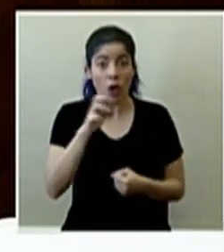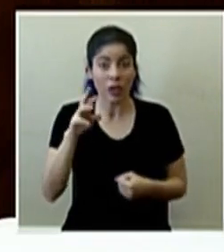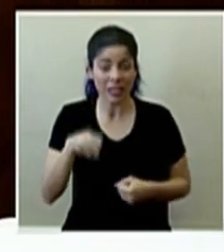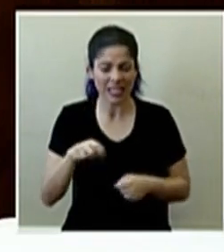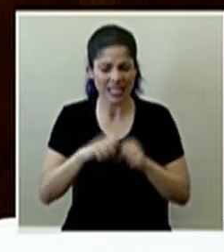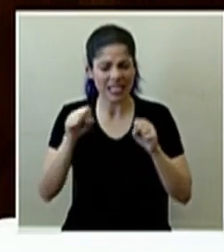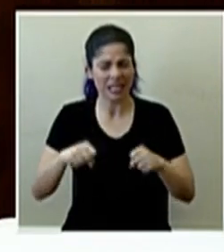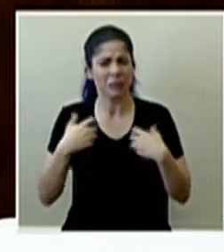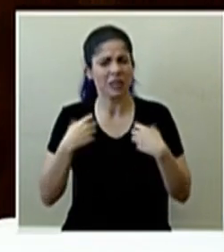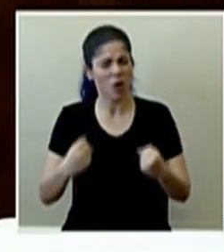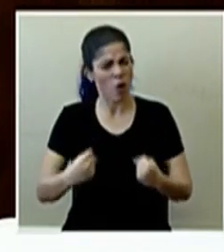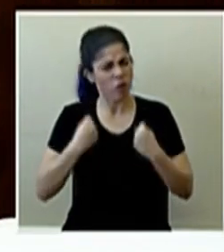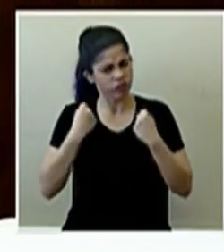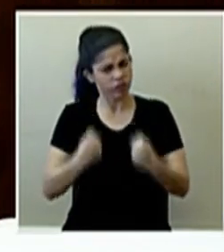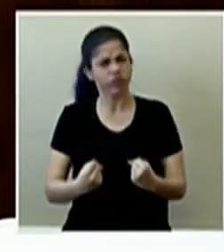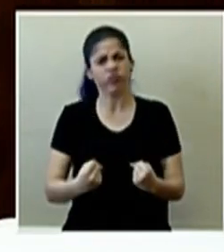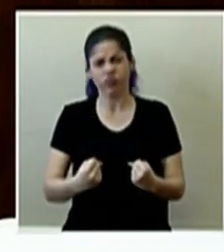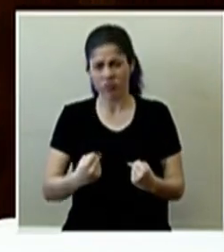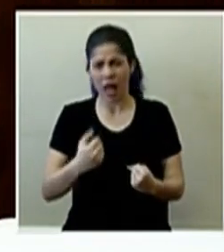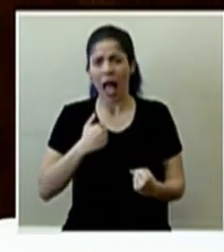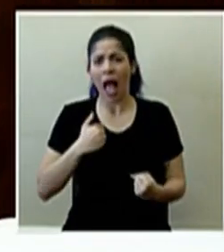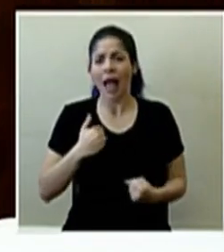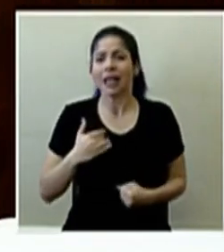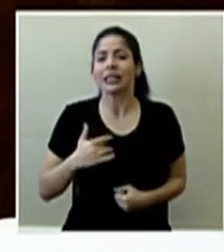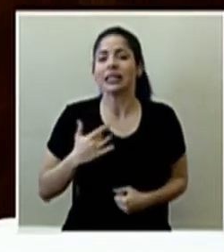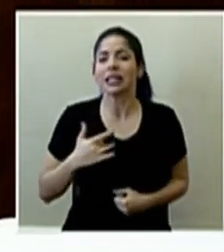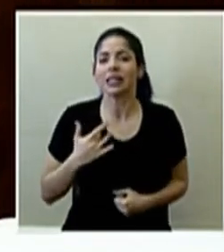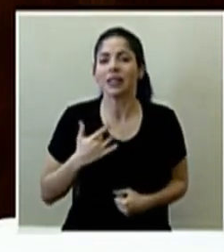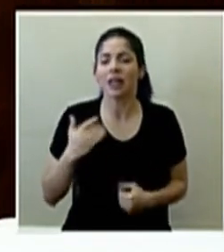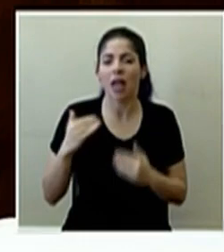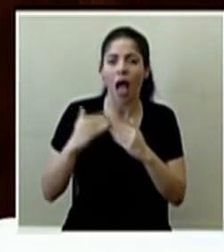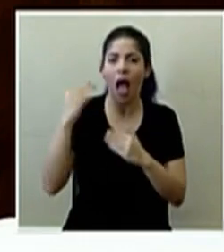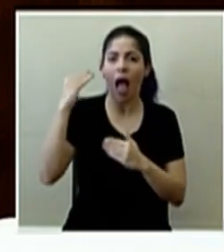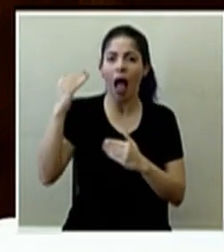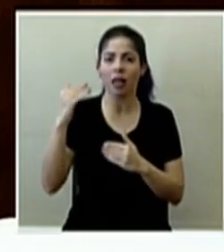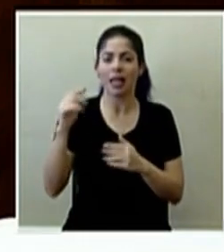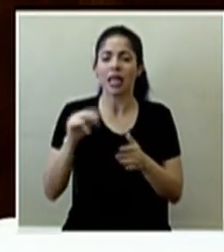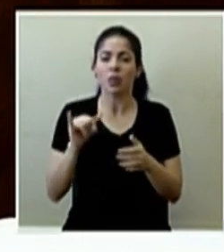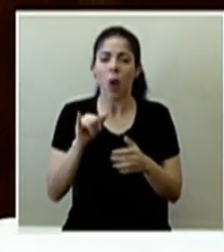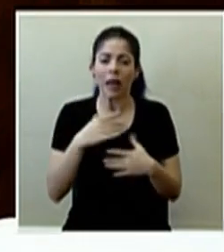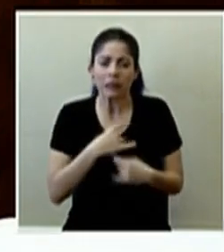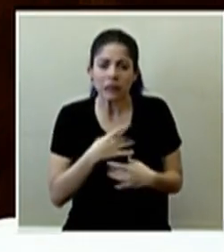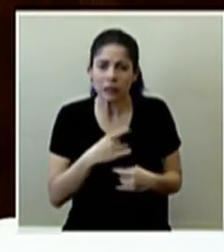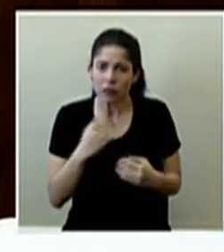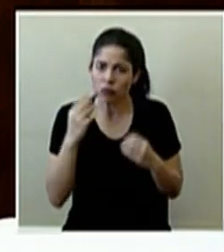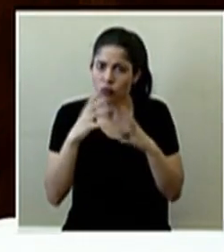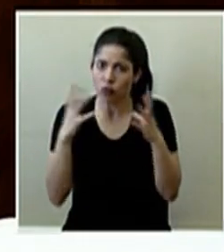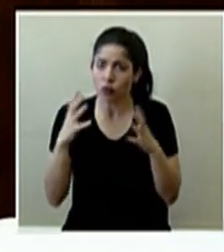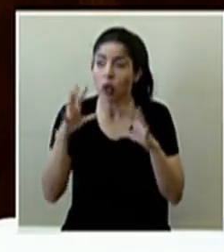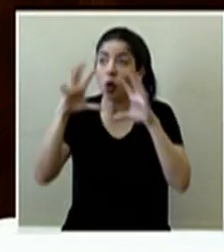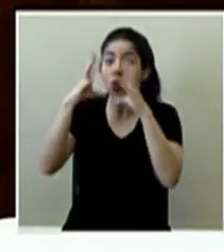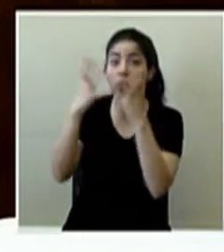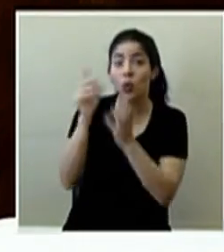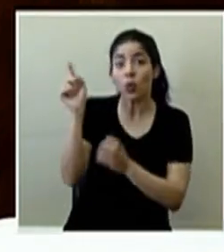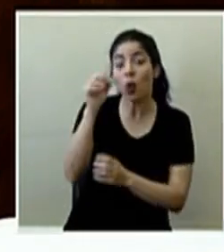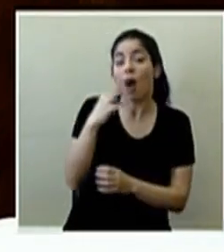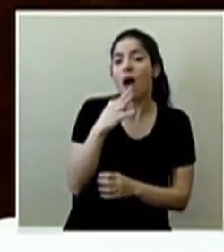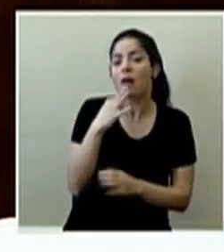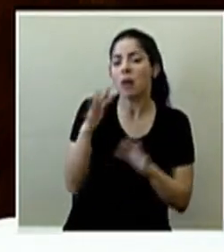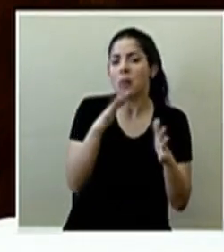de salud robusto, que tiene una sensibilidad alta. A nivel mundial, por ejemplo, se habla de que el